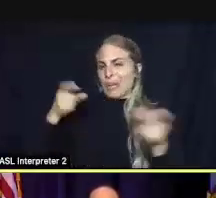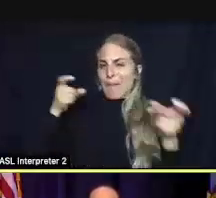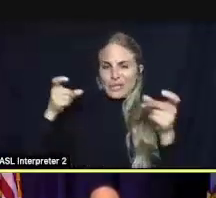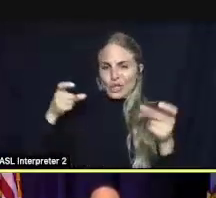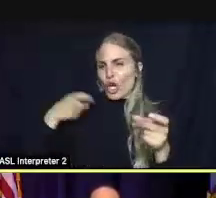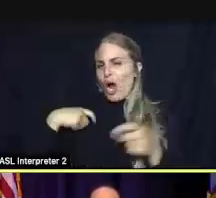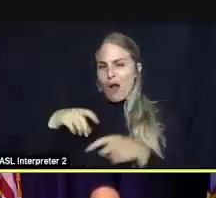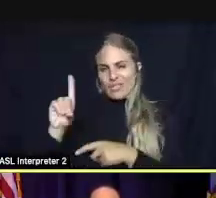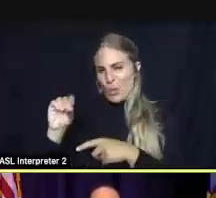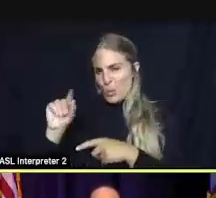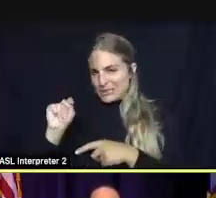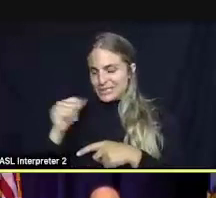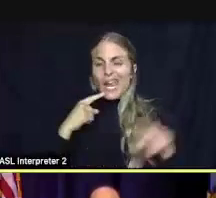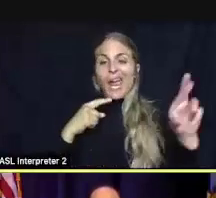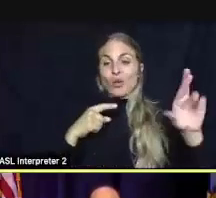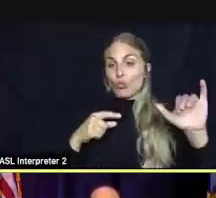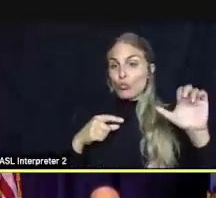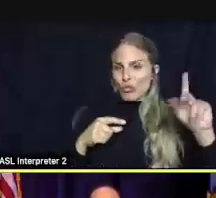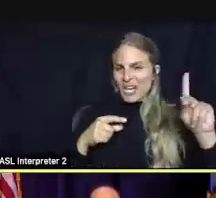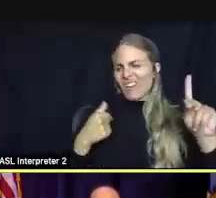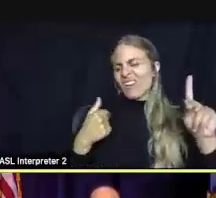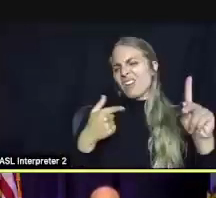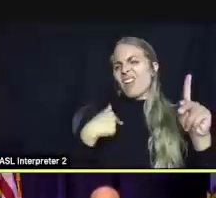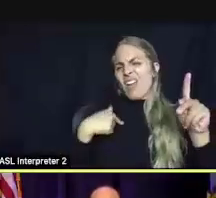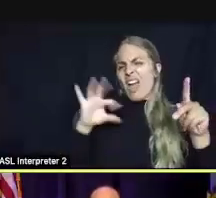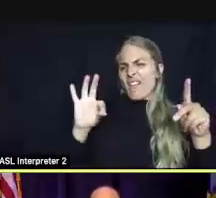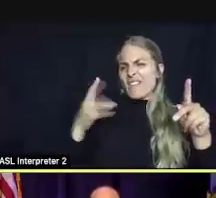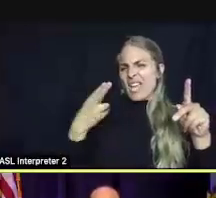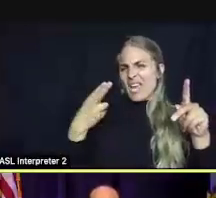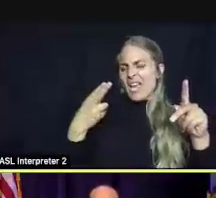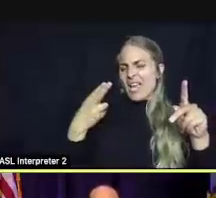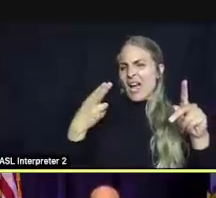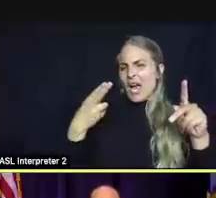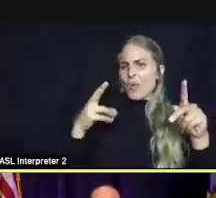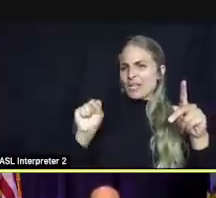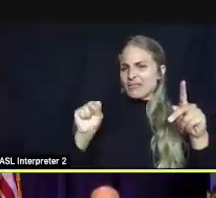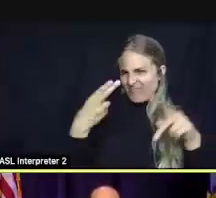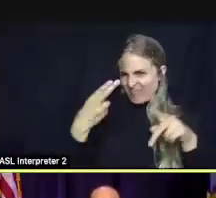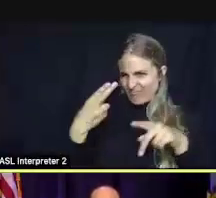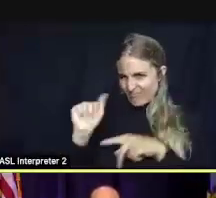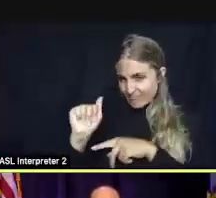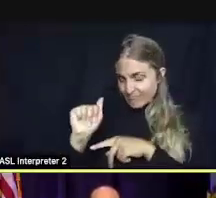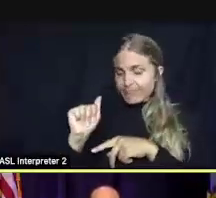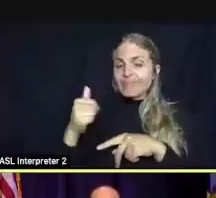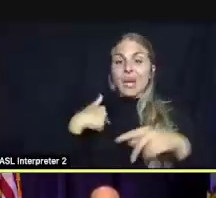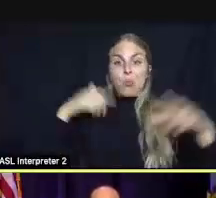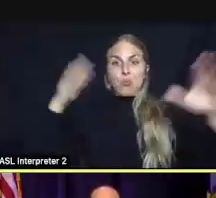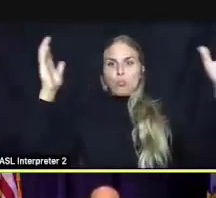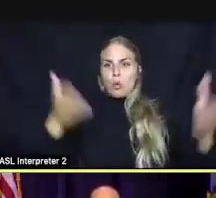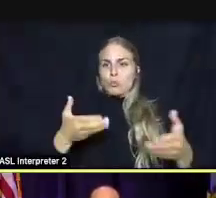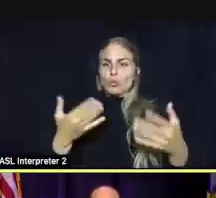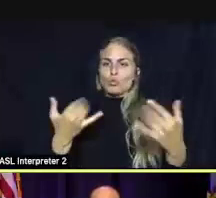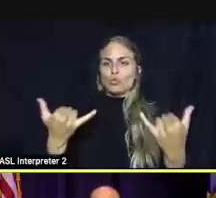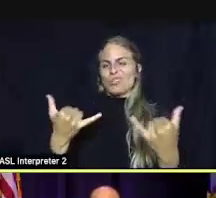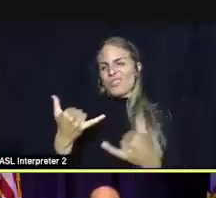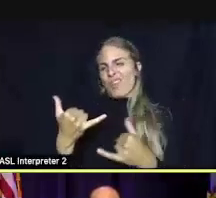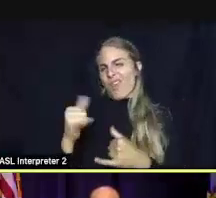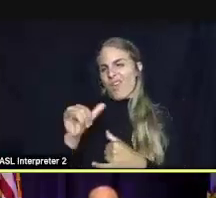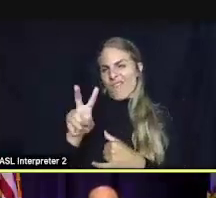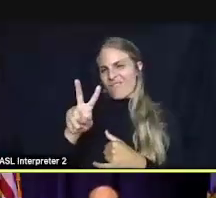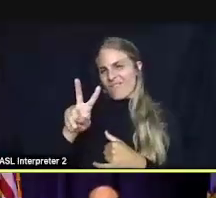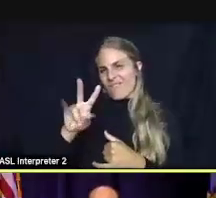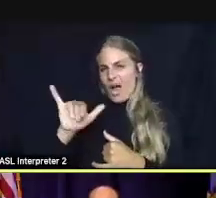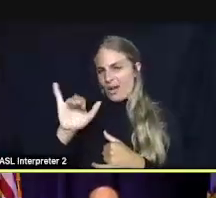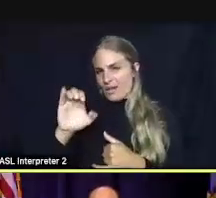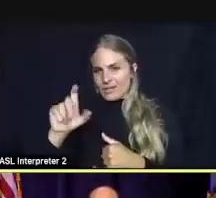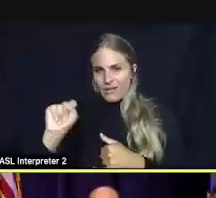Departamento de Transporte del Estado de Nueva York, y Rick Marquis, el administrador de la División de Nueva York de la Administración Federal